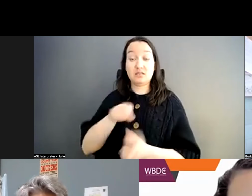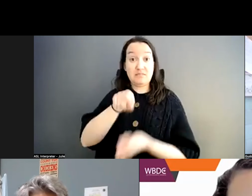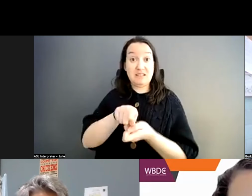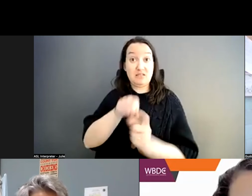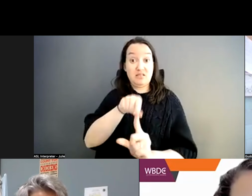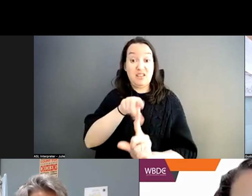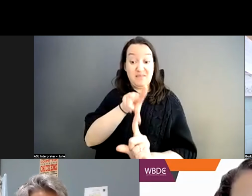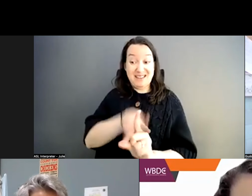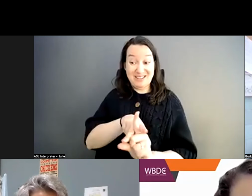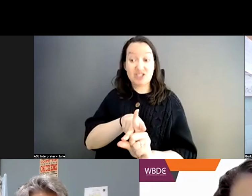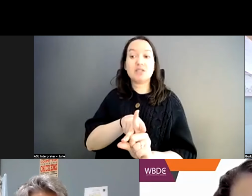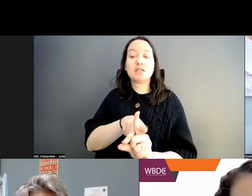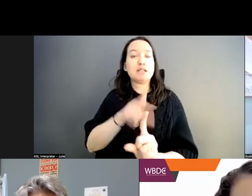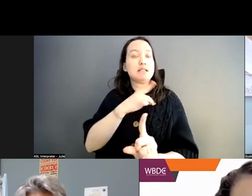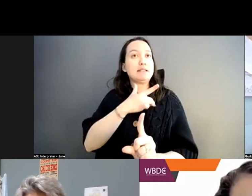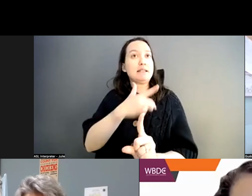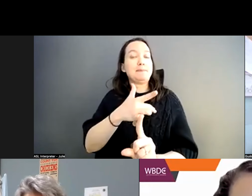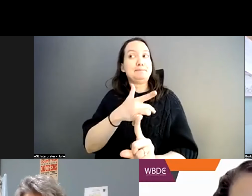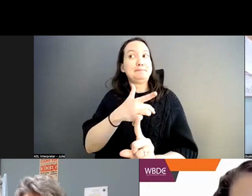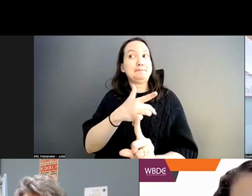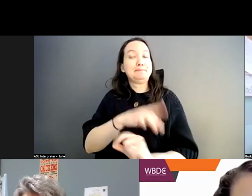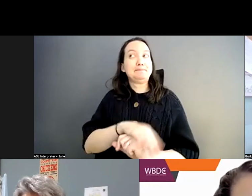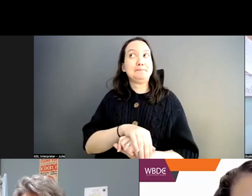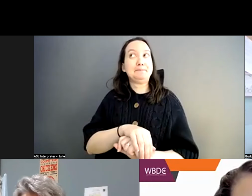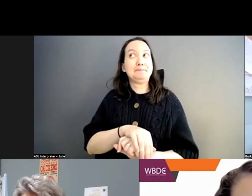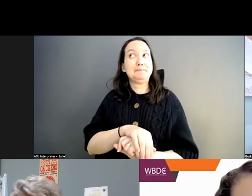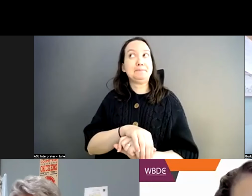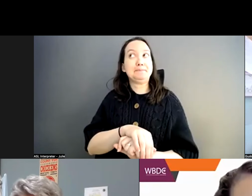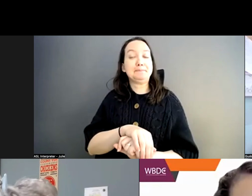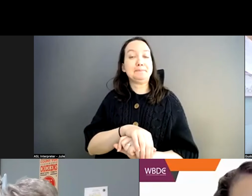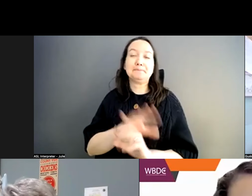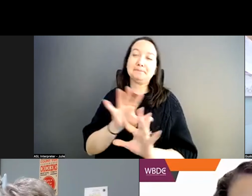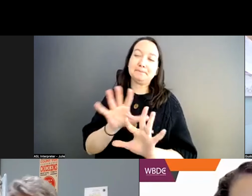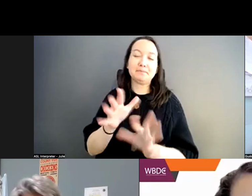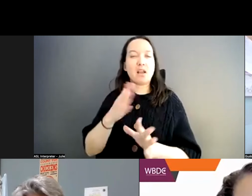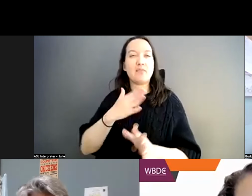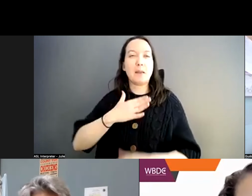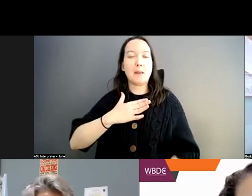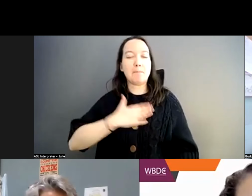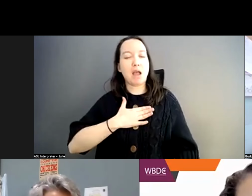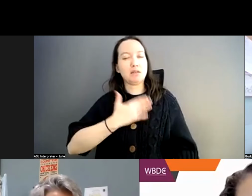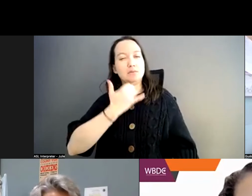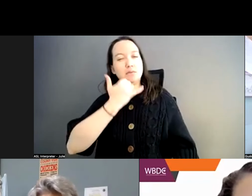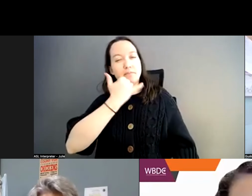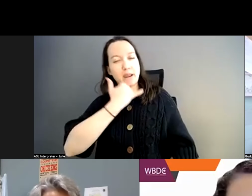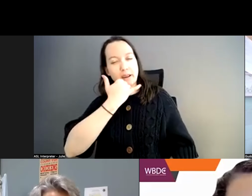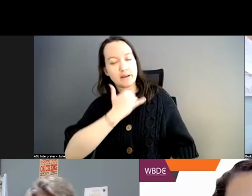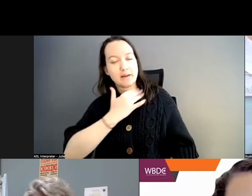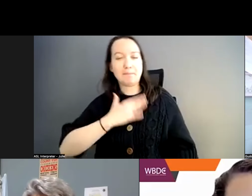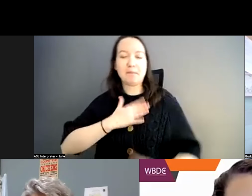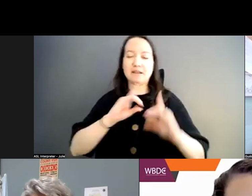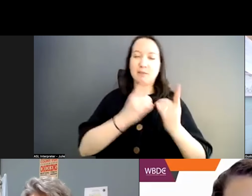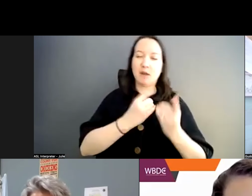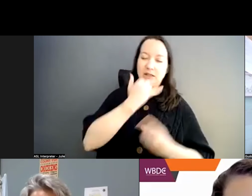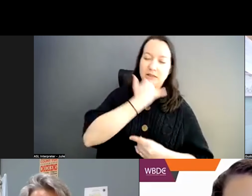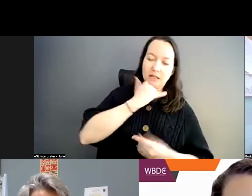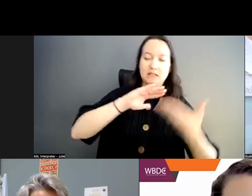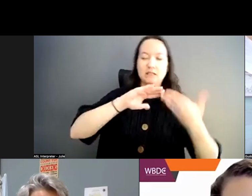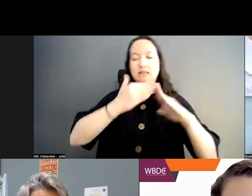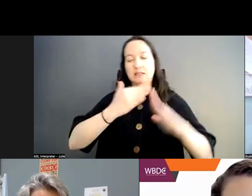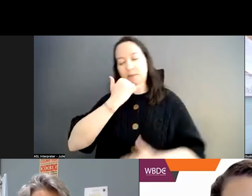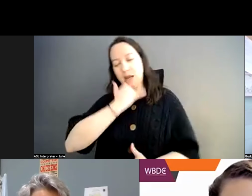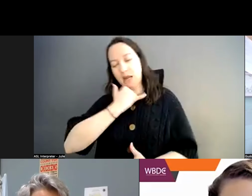departamento, viniendo de esta solicitud en particular, y esto es a lo mejor mi error o el error